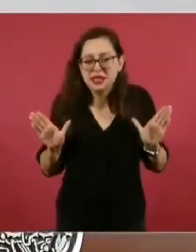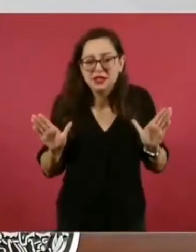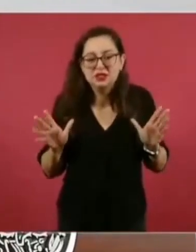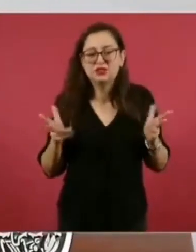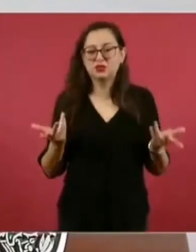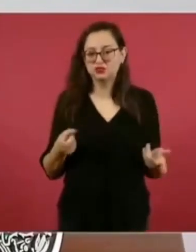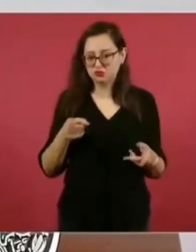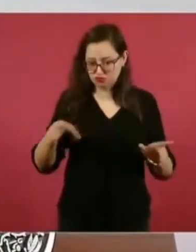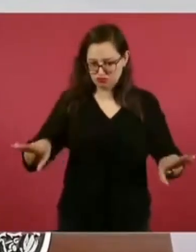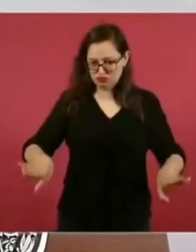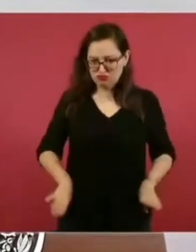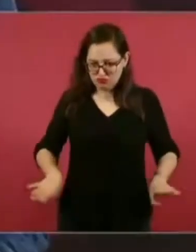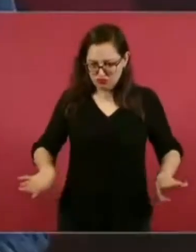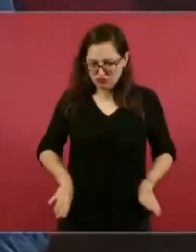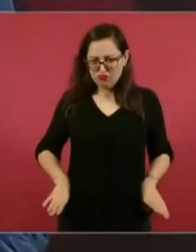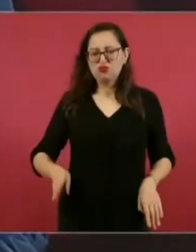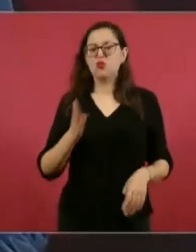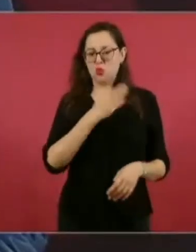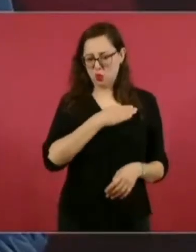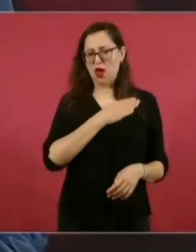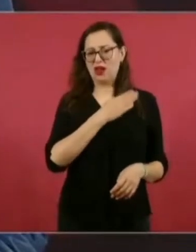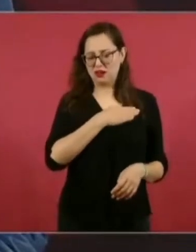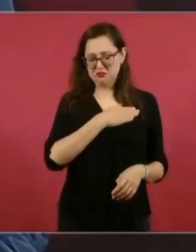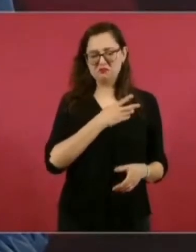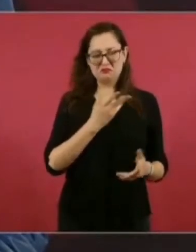porque eres muy buena persona